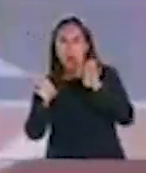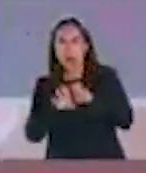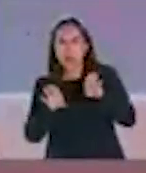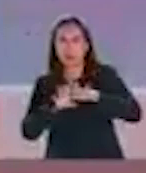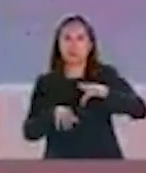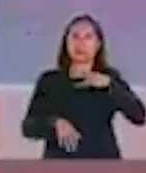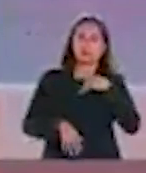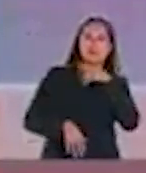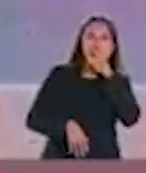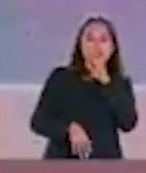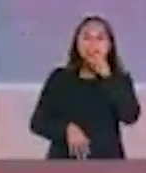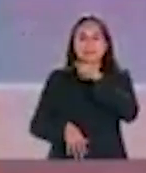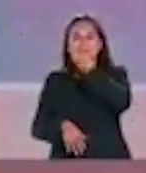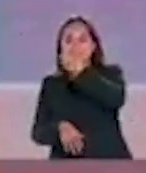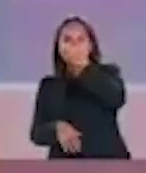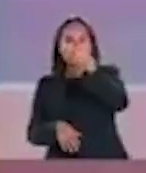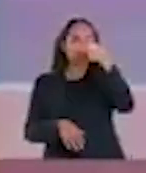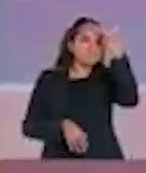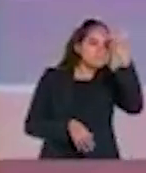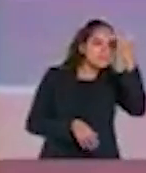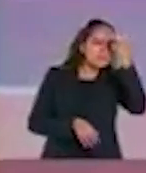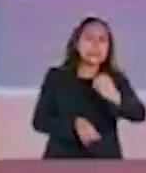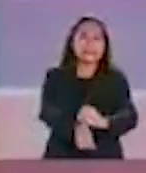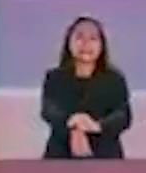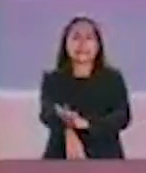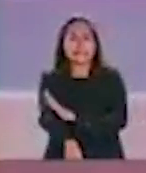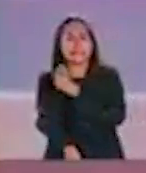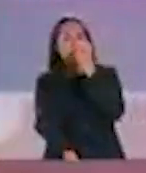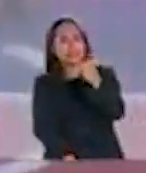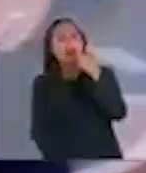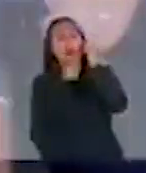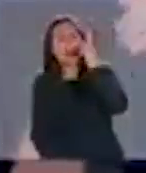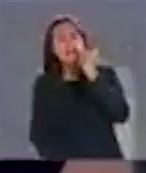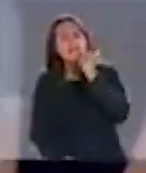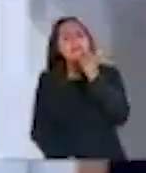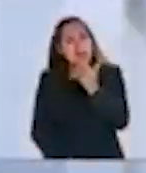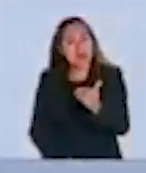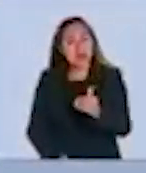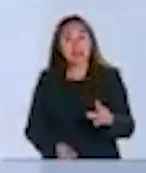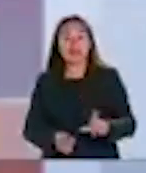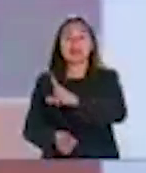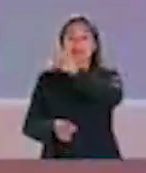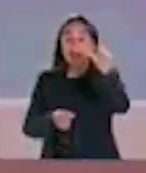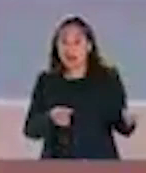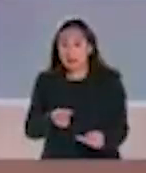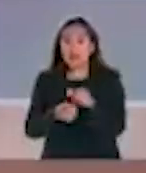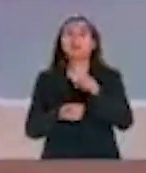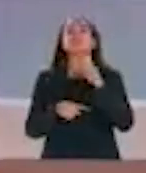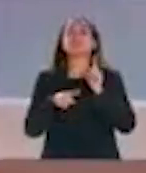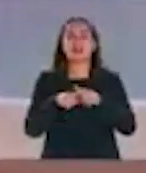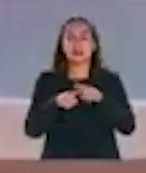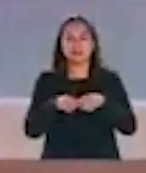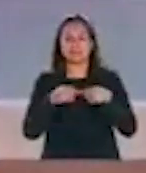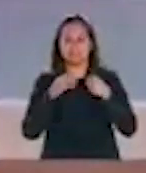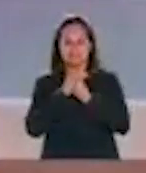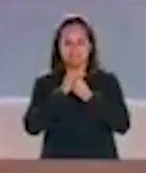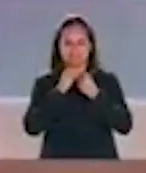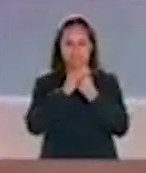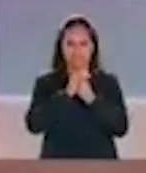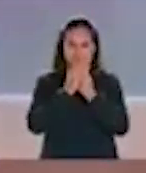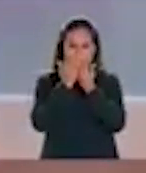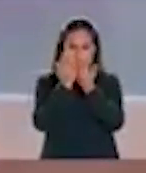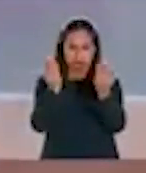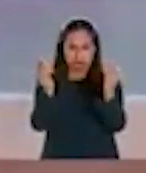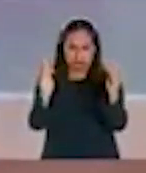sobre lo que nos hizo vibrar sobre lo que nos dio esperanza y después vamos a llegar un momento íntimo el único espacio en donde por ley